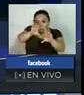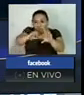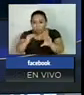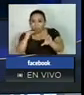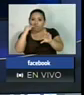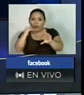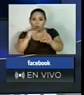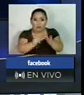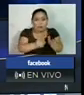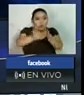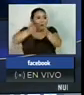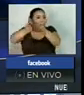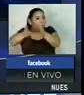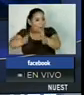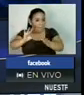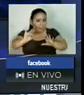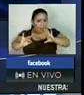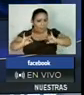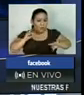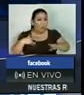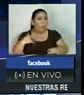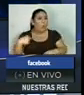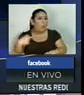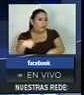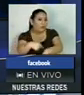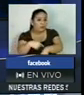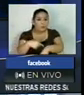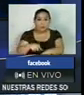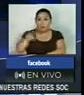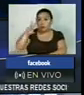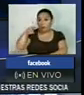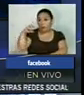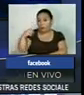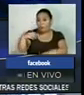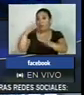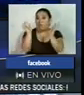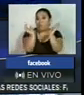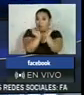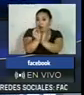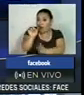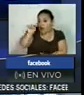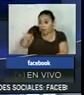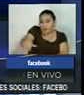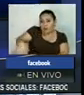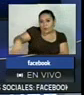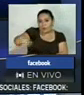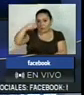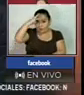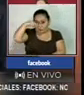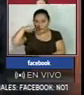y que la fase de alto contagio podría prolongarse hasta el 20 de mayo en ese país.